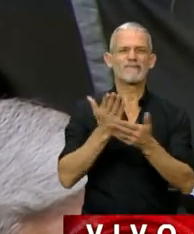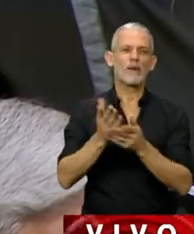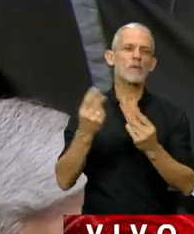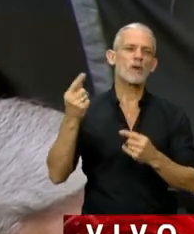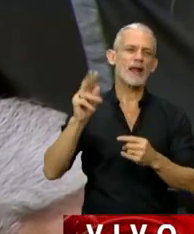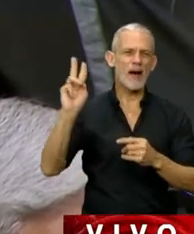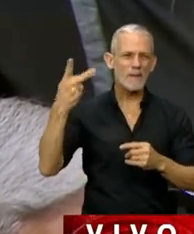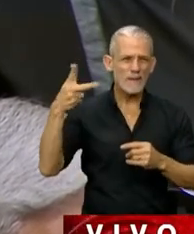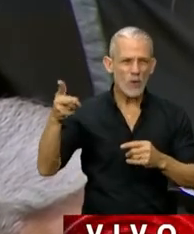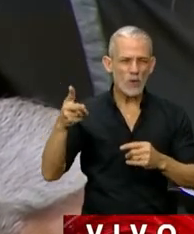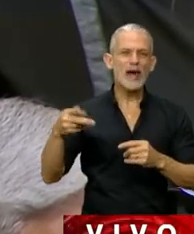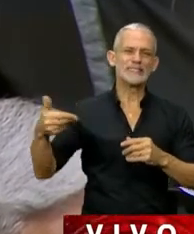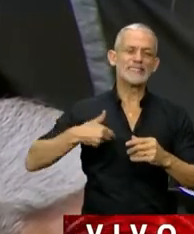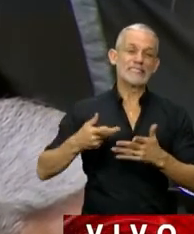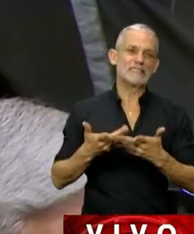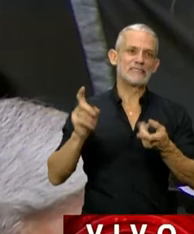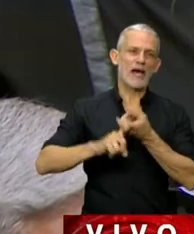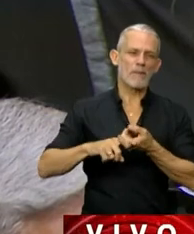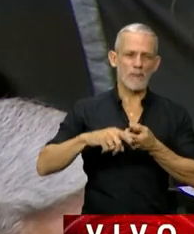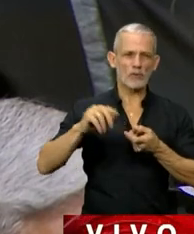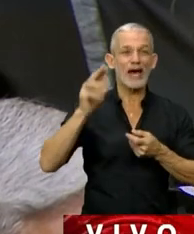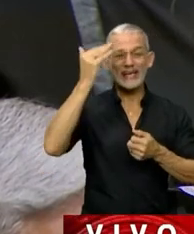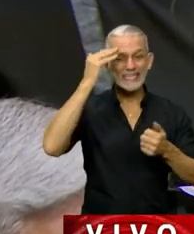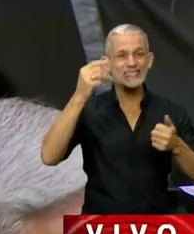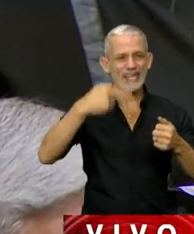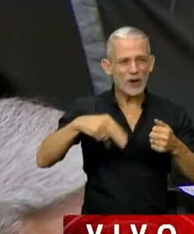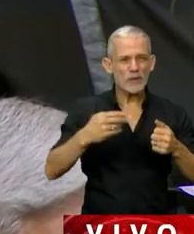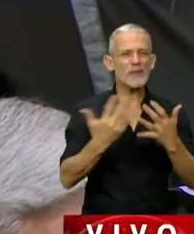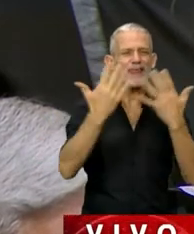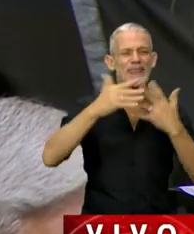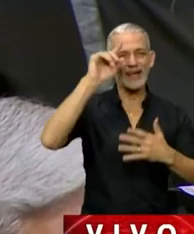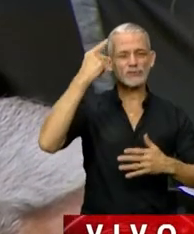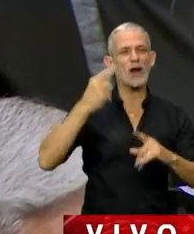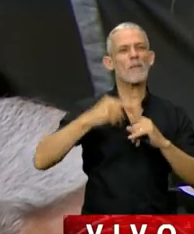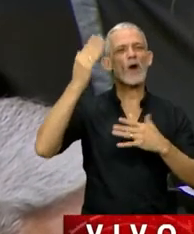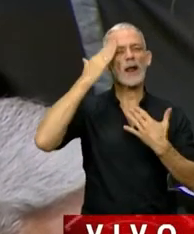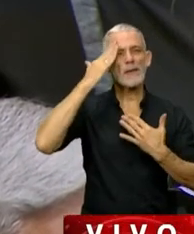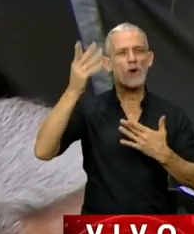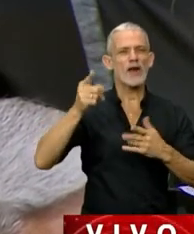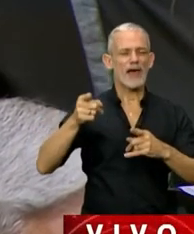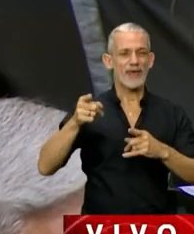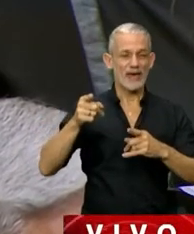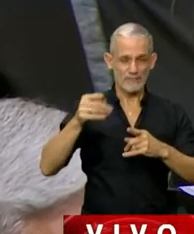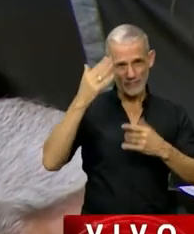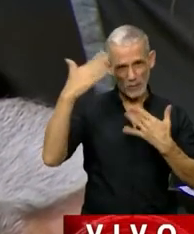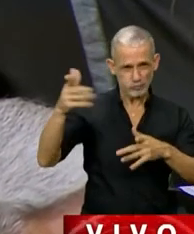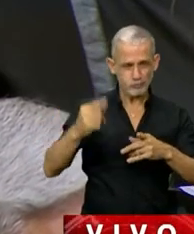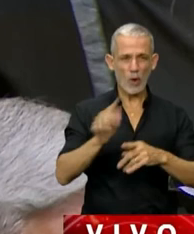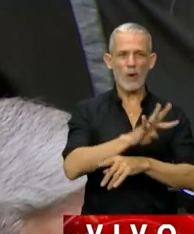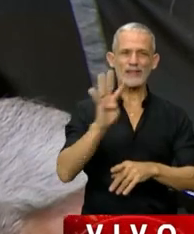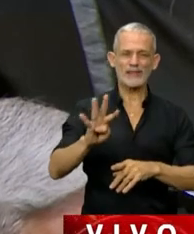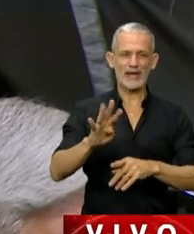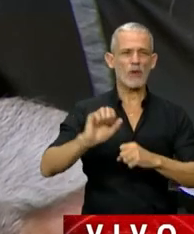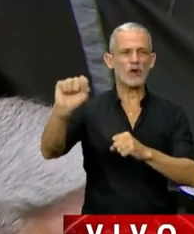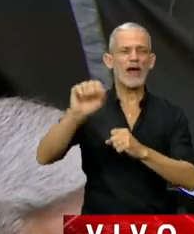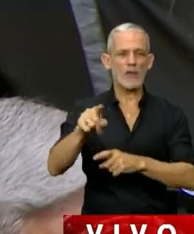una de las viudas, que instituye cada 15 de noviembre como el Día Nacional por la Memoria de los 44 Héroes del Submarino